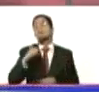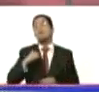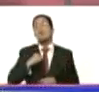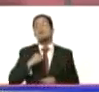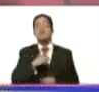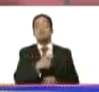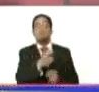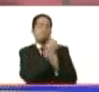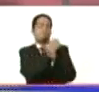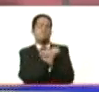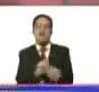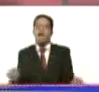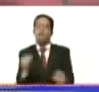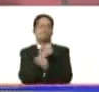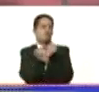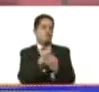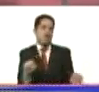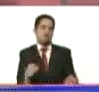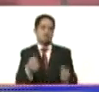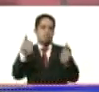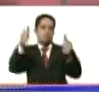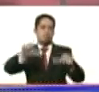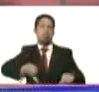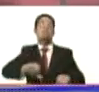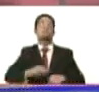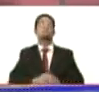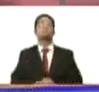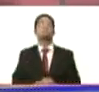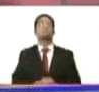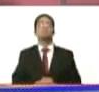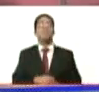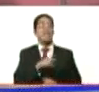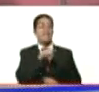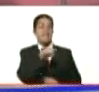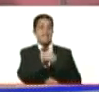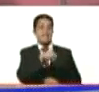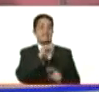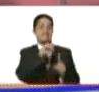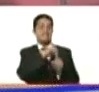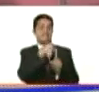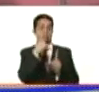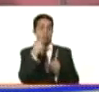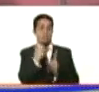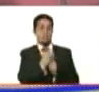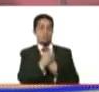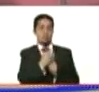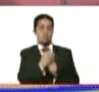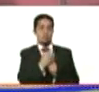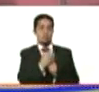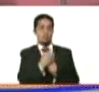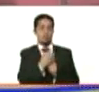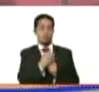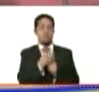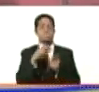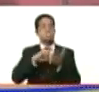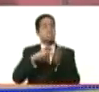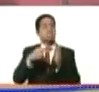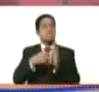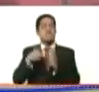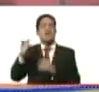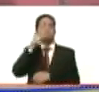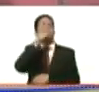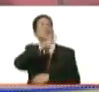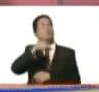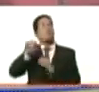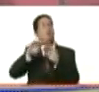fracasando. Tal situación no está ajena a la geopolítica mundial. La construcción